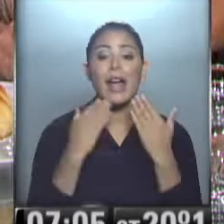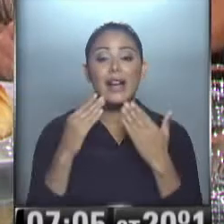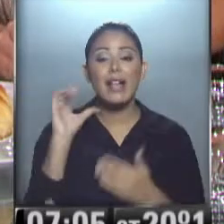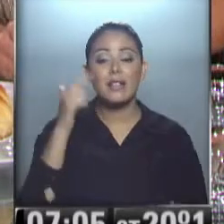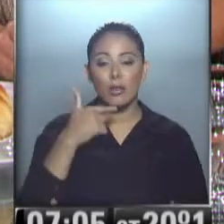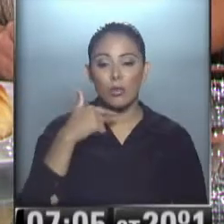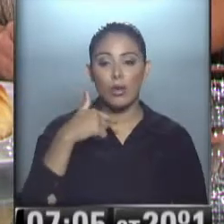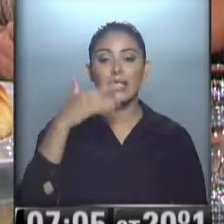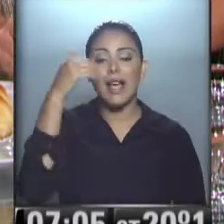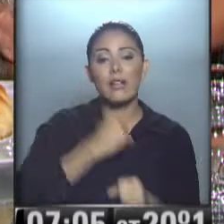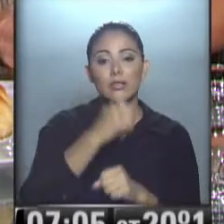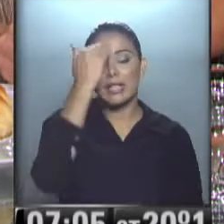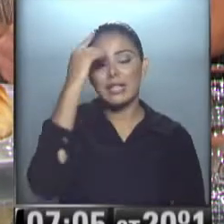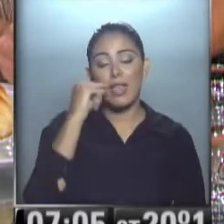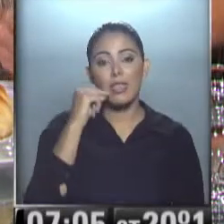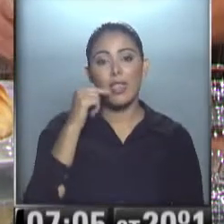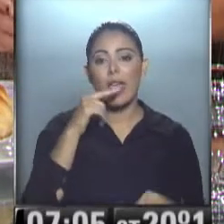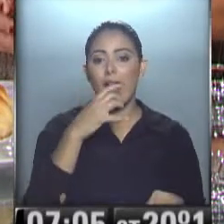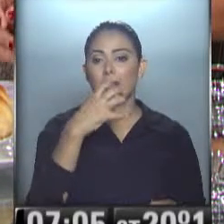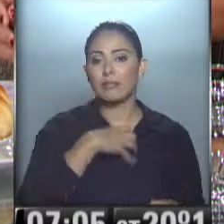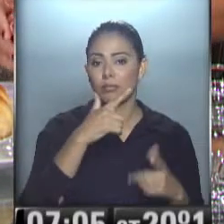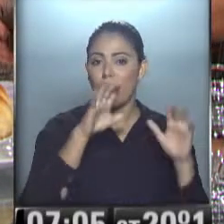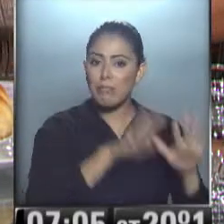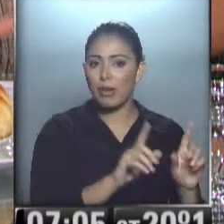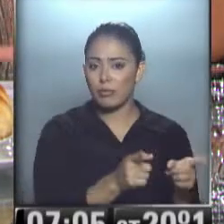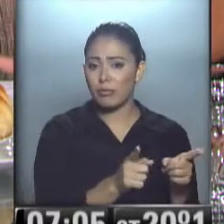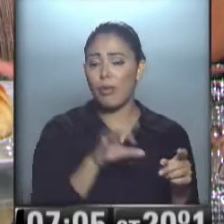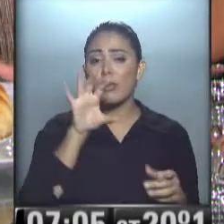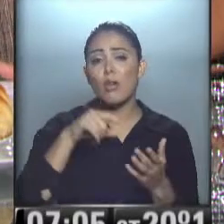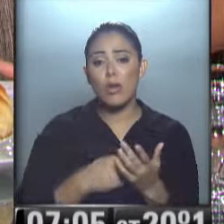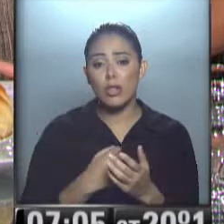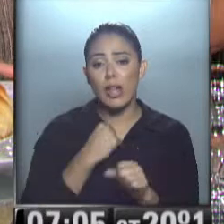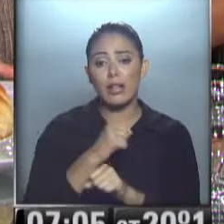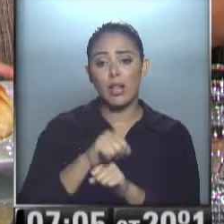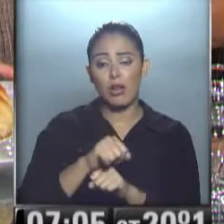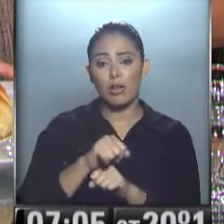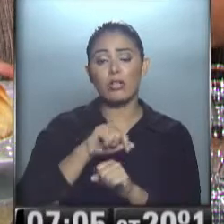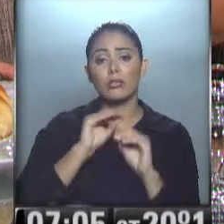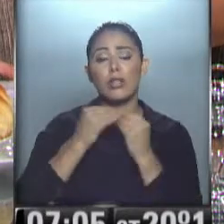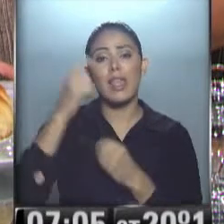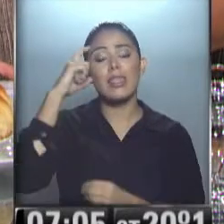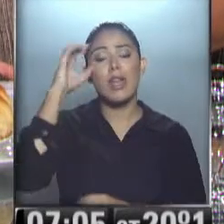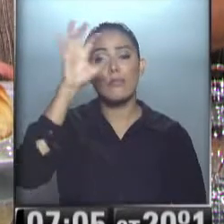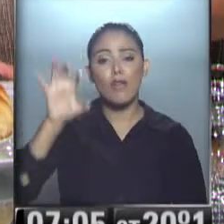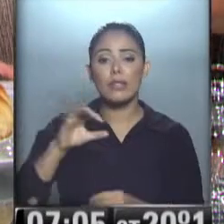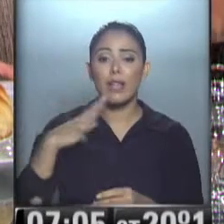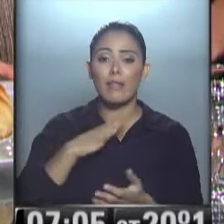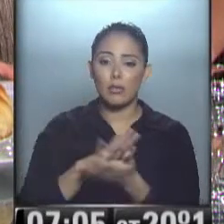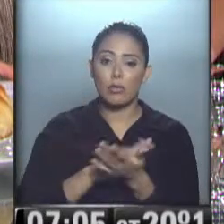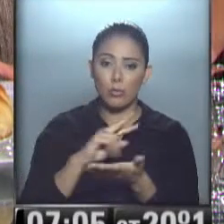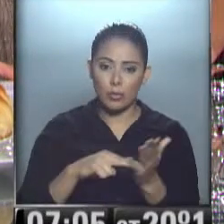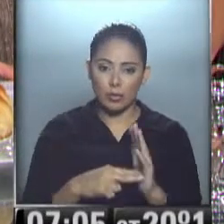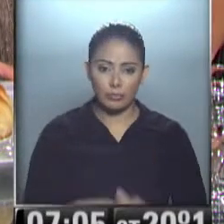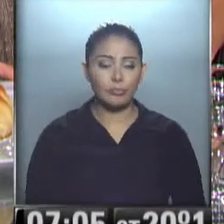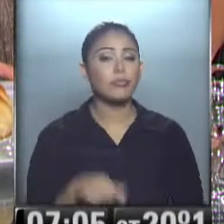15 días de paro docente de la provincia de buenos aires es una de las 10 provincias que aún no resuelve la situación salarial se ha